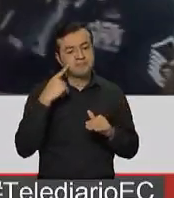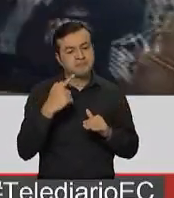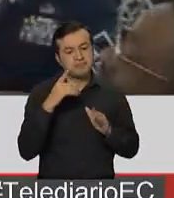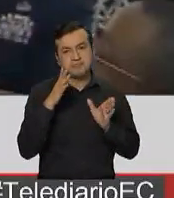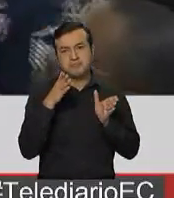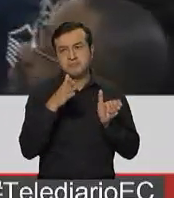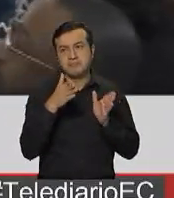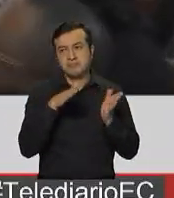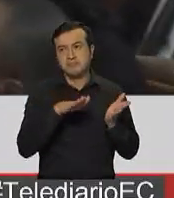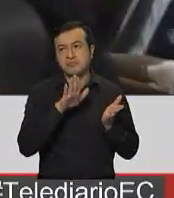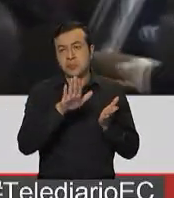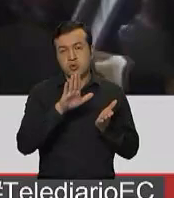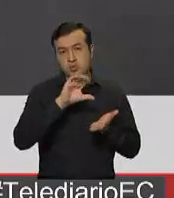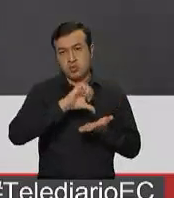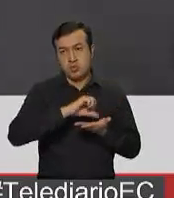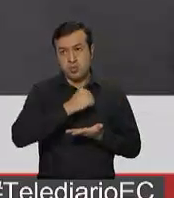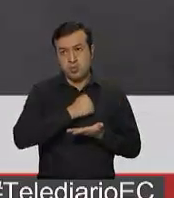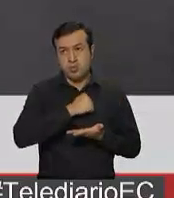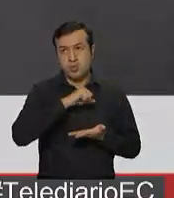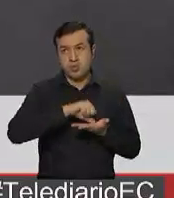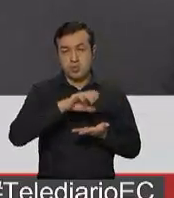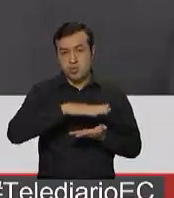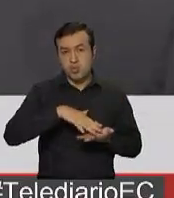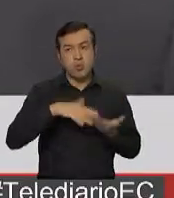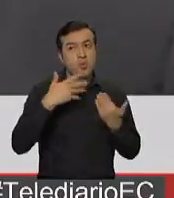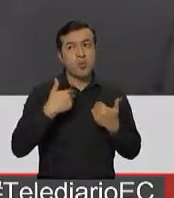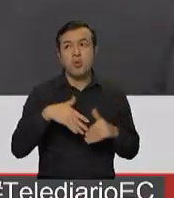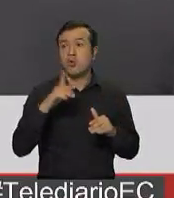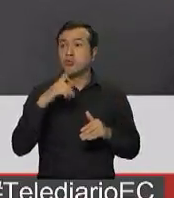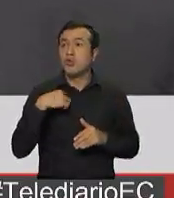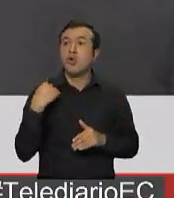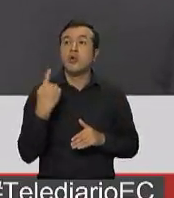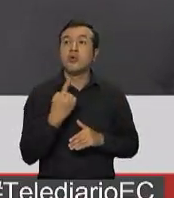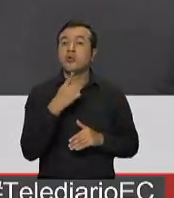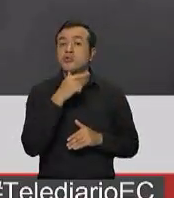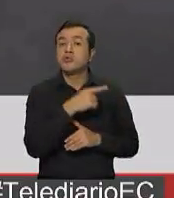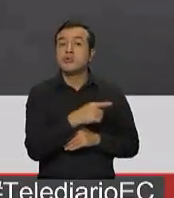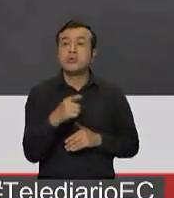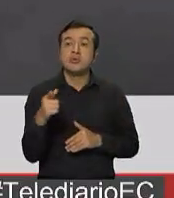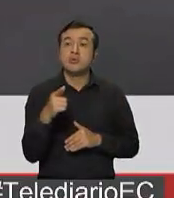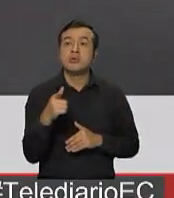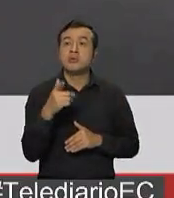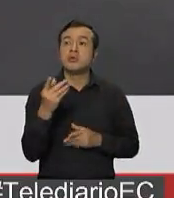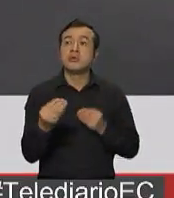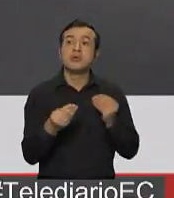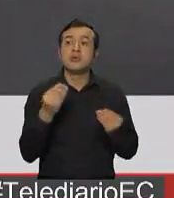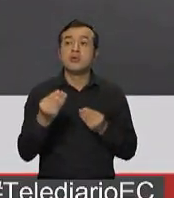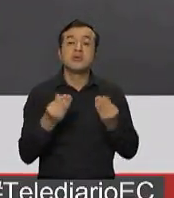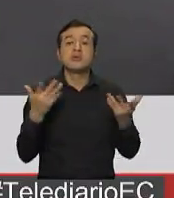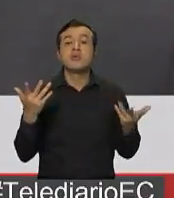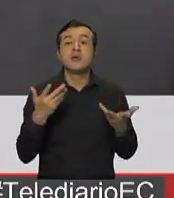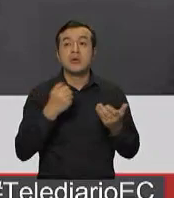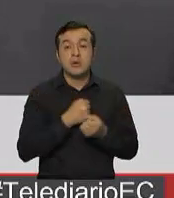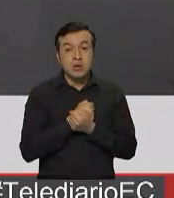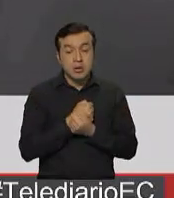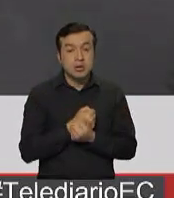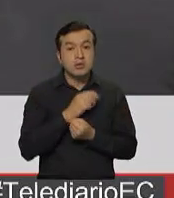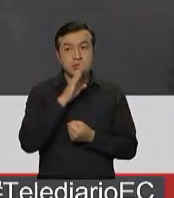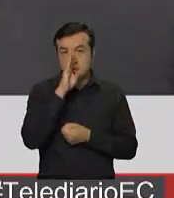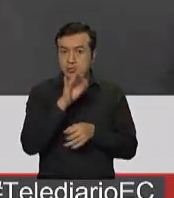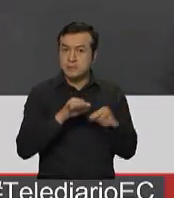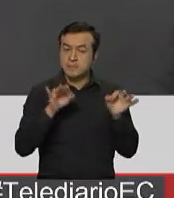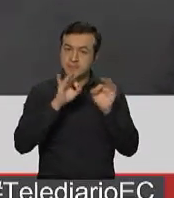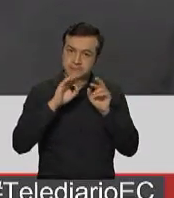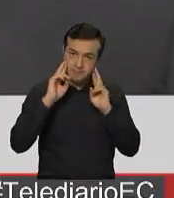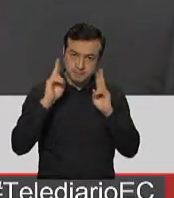del Norte, su ciudad natal. No importa quiénes somos, ni de dónde venimos, ni cómo somos, ni a quién amamos, siempre que